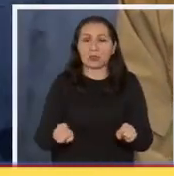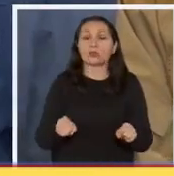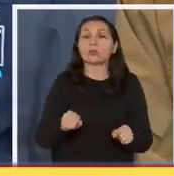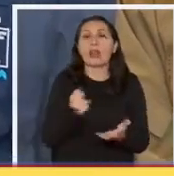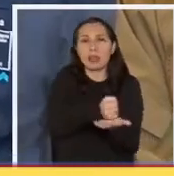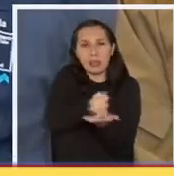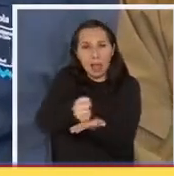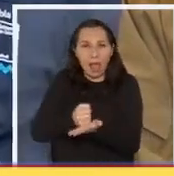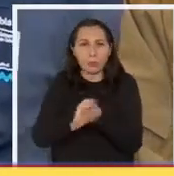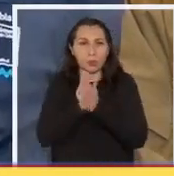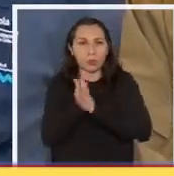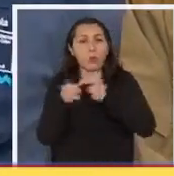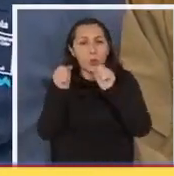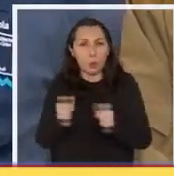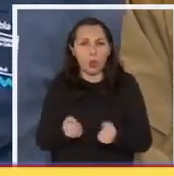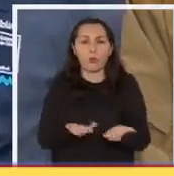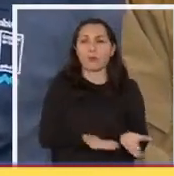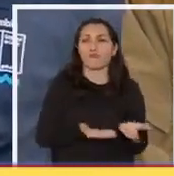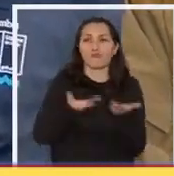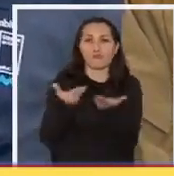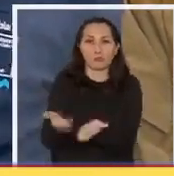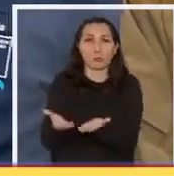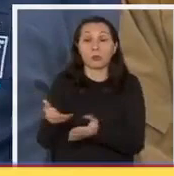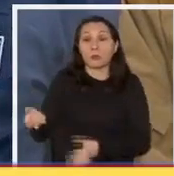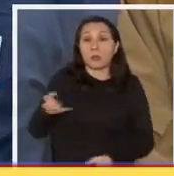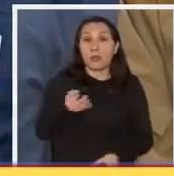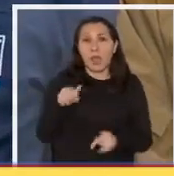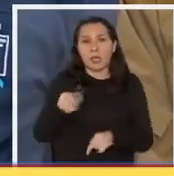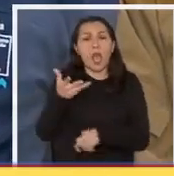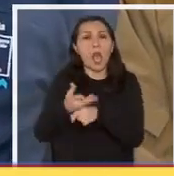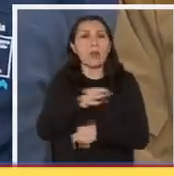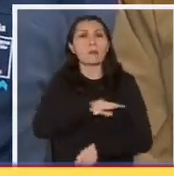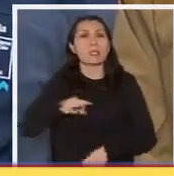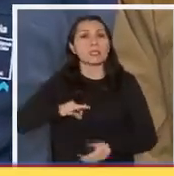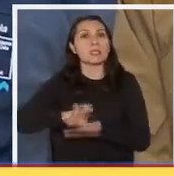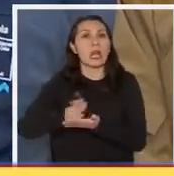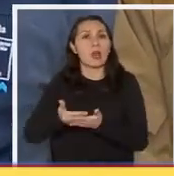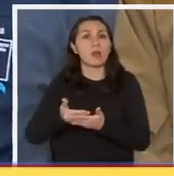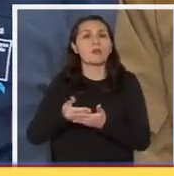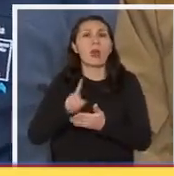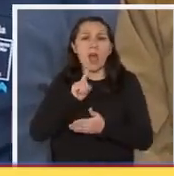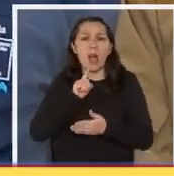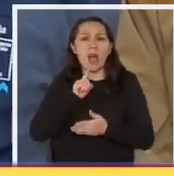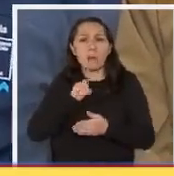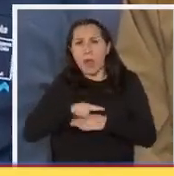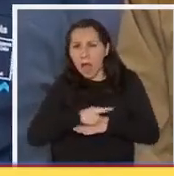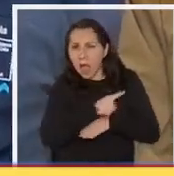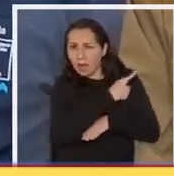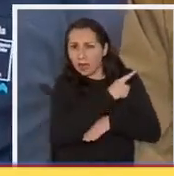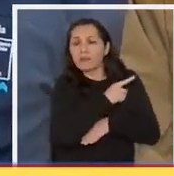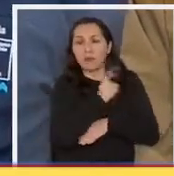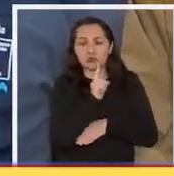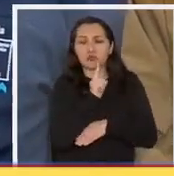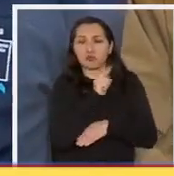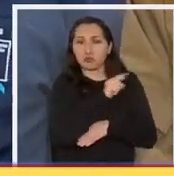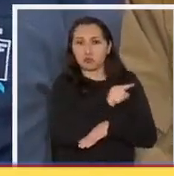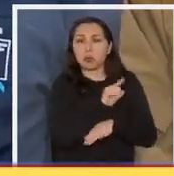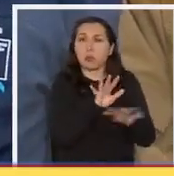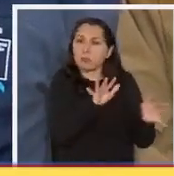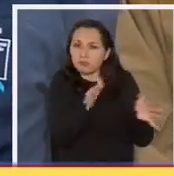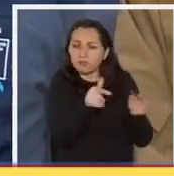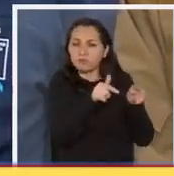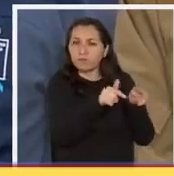todos los trámites para poder ponerlo a disposición. Me decían acá que hay un terreno del Ministerio de Salud un poquito más arriba que es el que